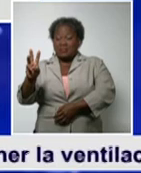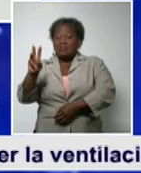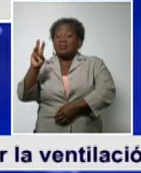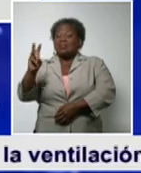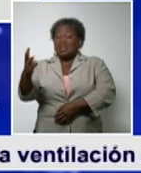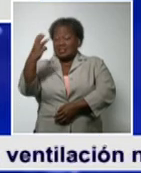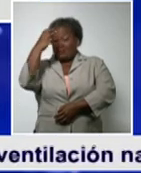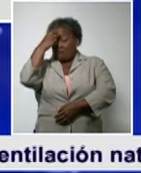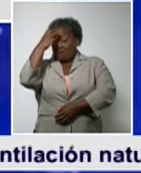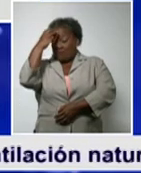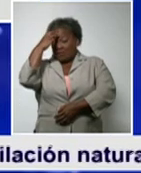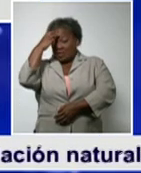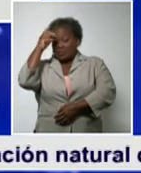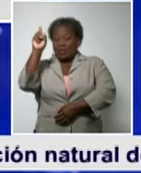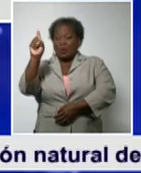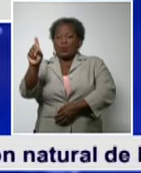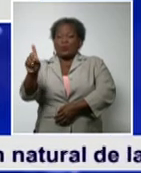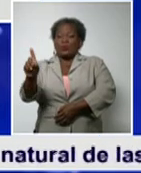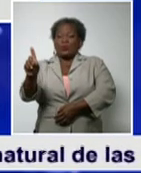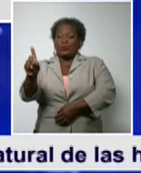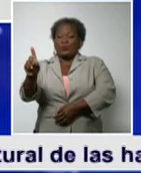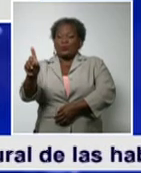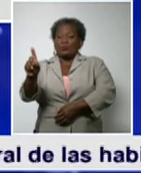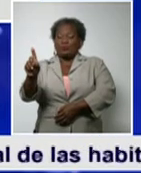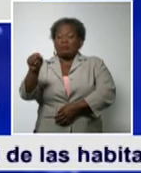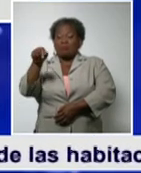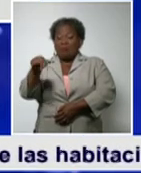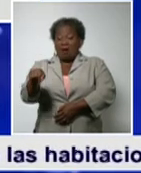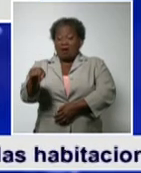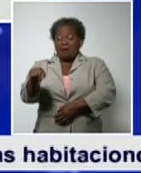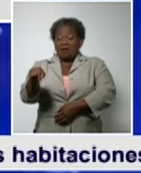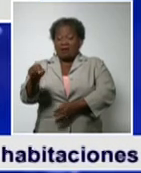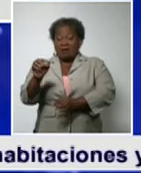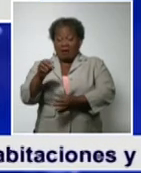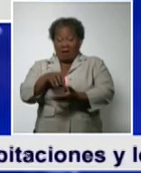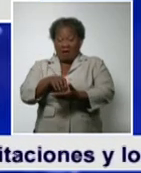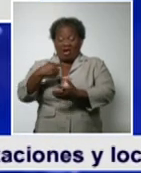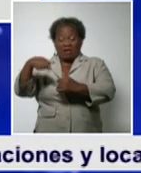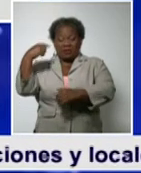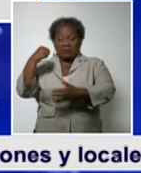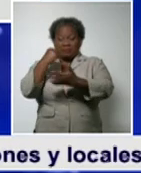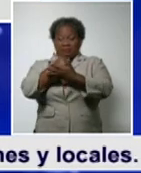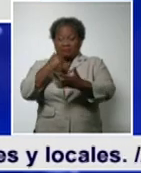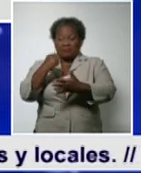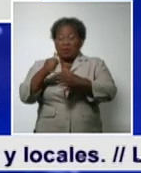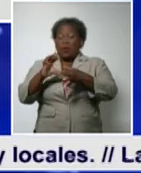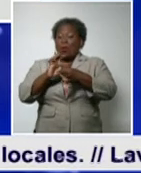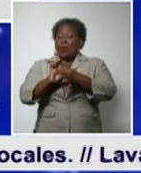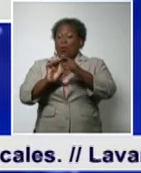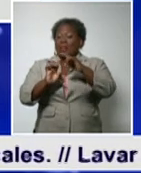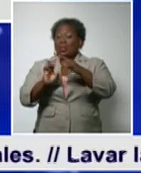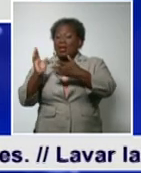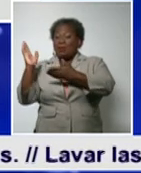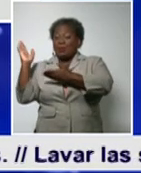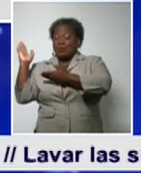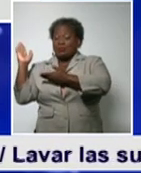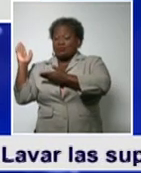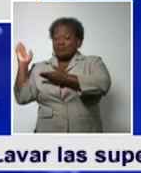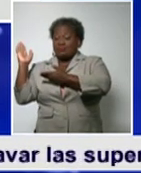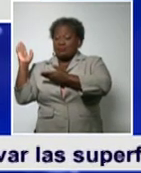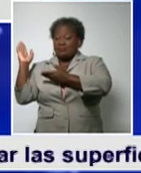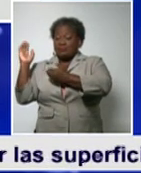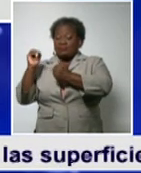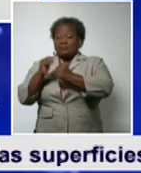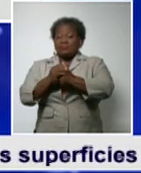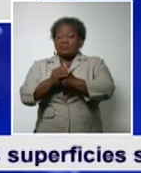Frente, un caso autóctono en el día de ayer. Y la provincia de Guantánamo, que ha